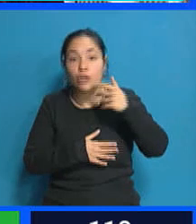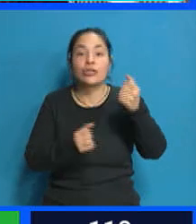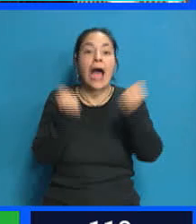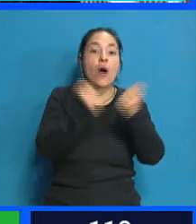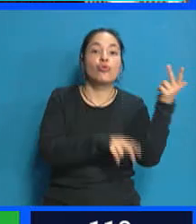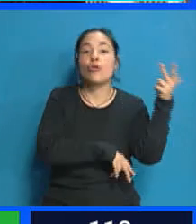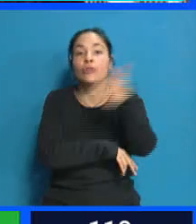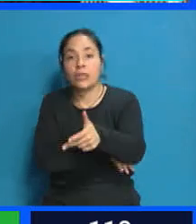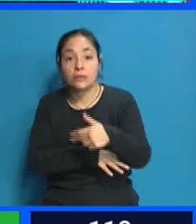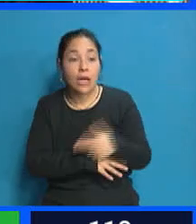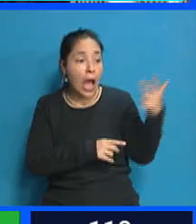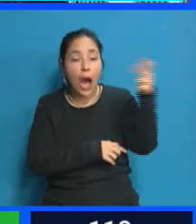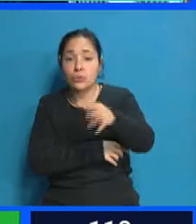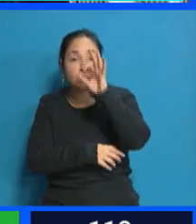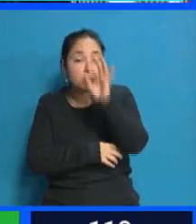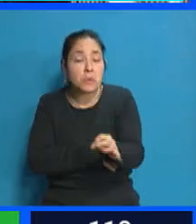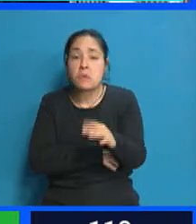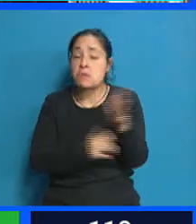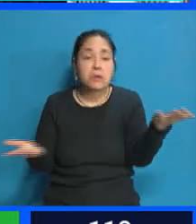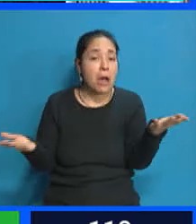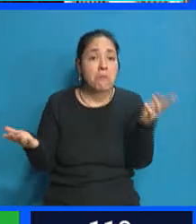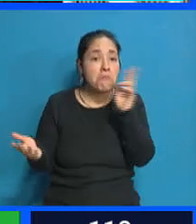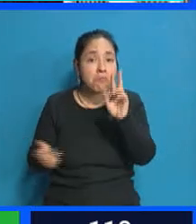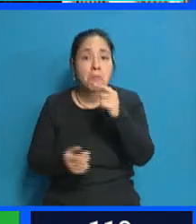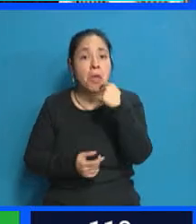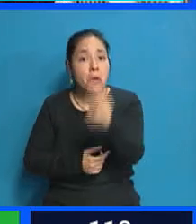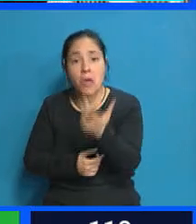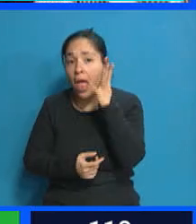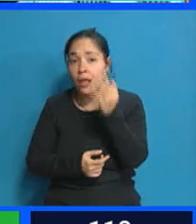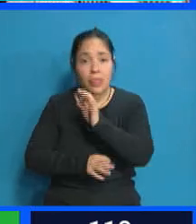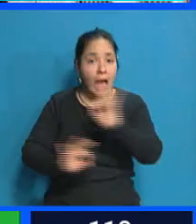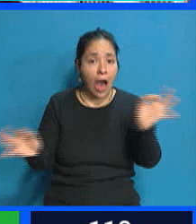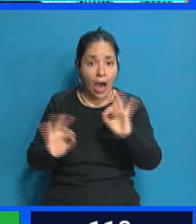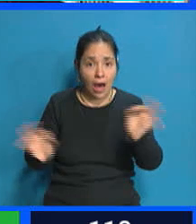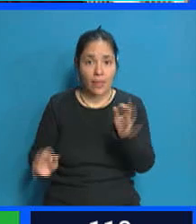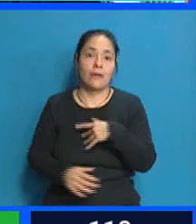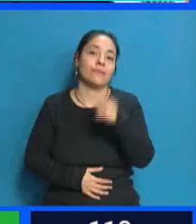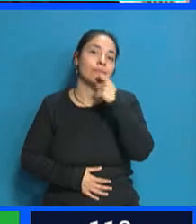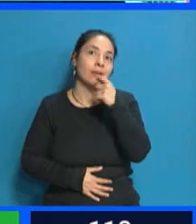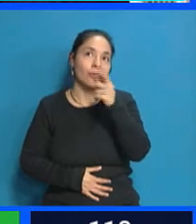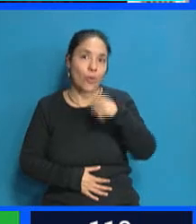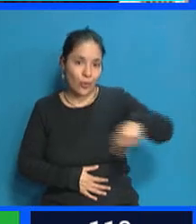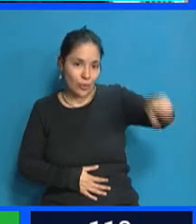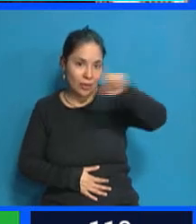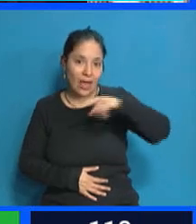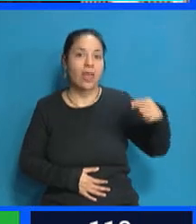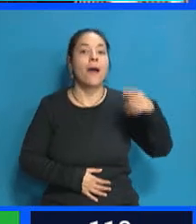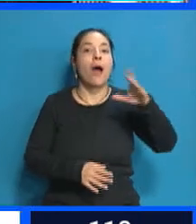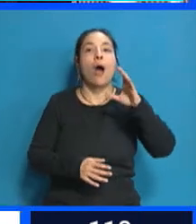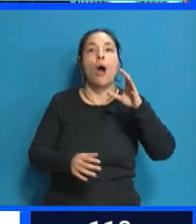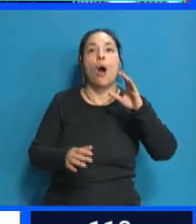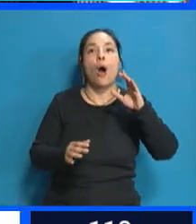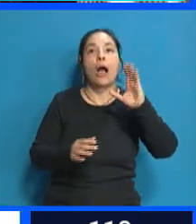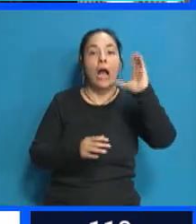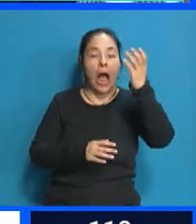No viene la unidad, no viene, no se aparecen, no preguntan. Ahora, cuando sucede algo como ustedes que vienen a ver y